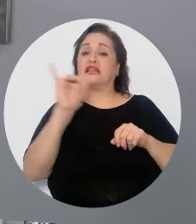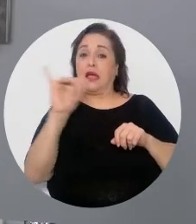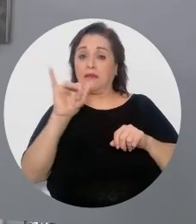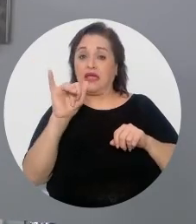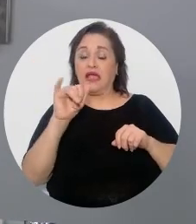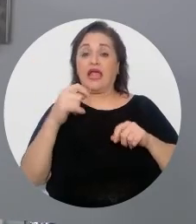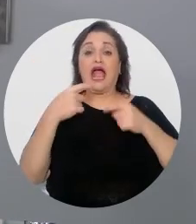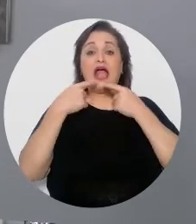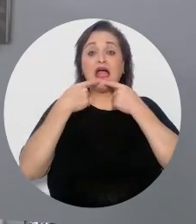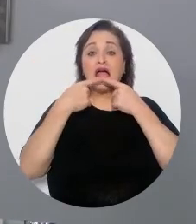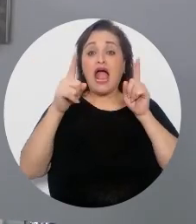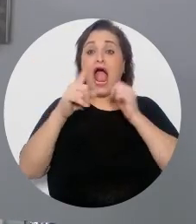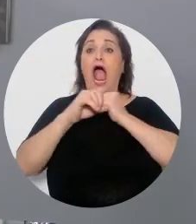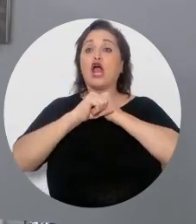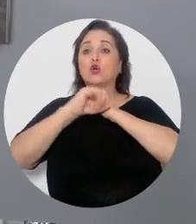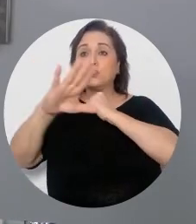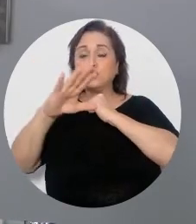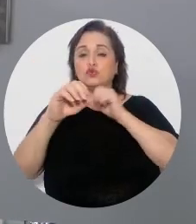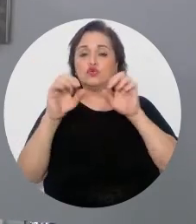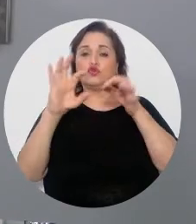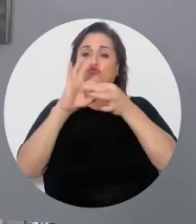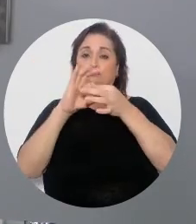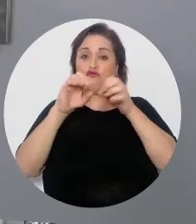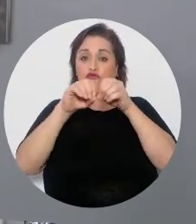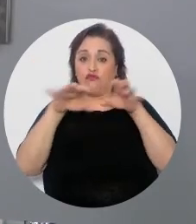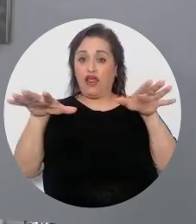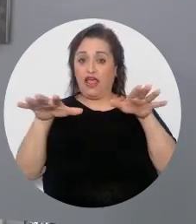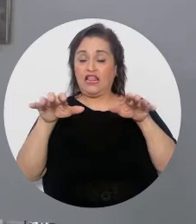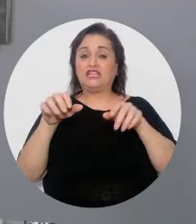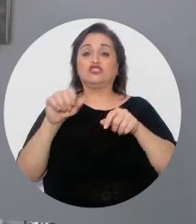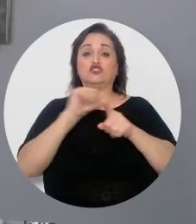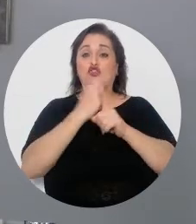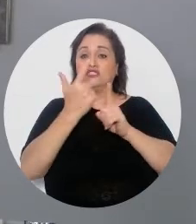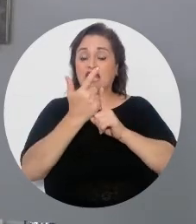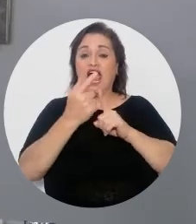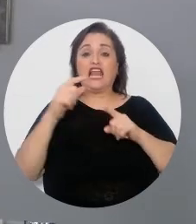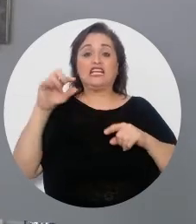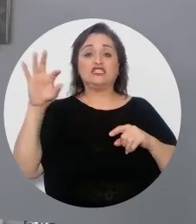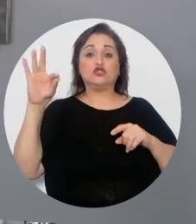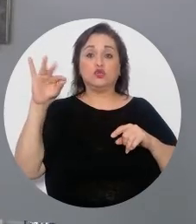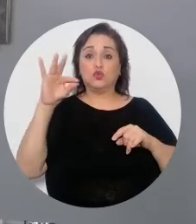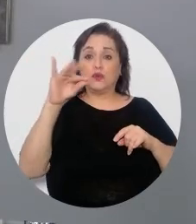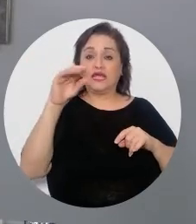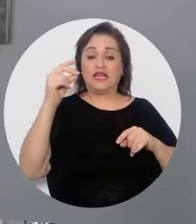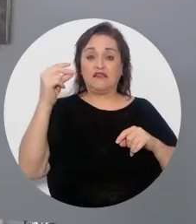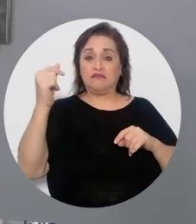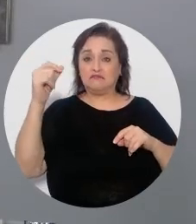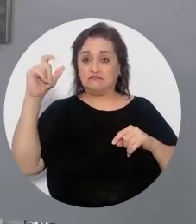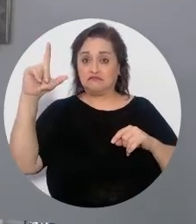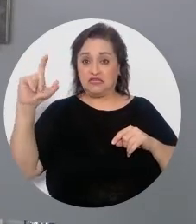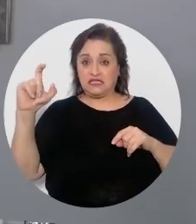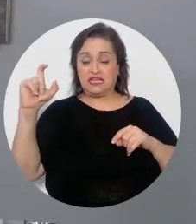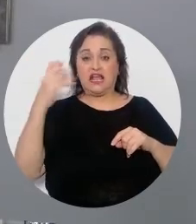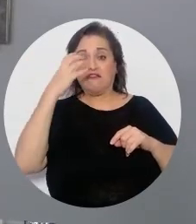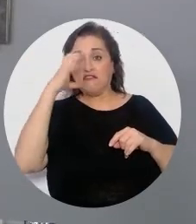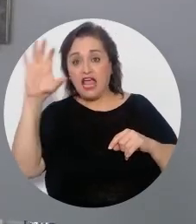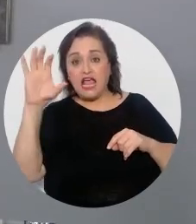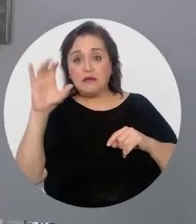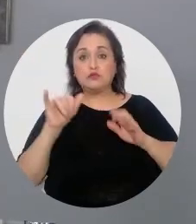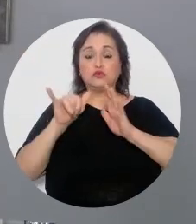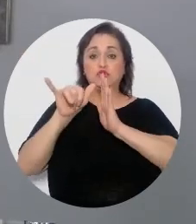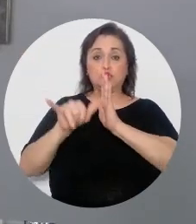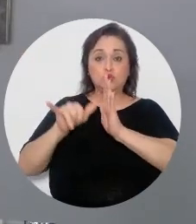puede ser a través de anuncios en redes sociales como Facebook, Twitter o Instagram, puede ser a través de videos de